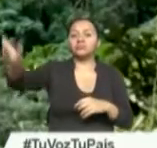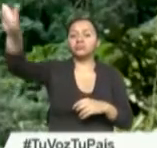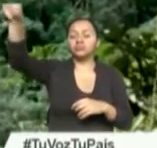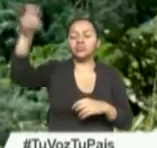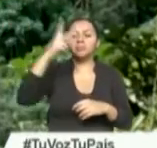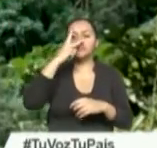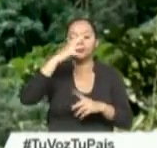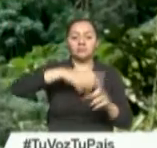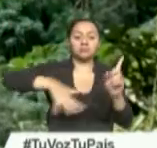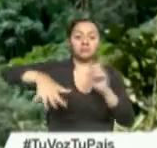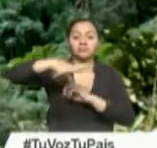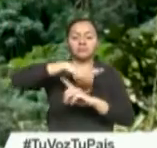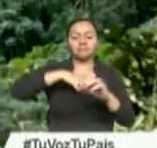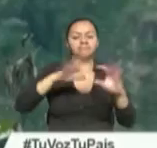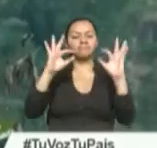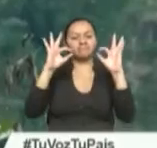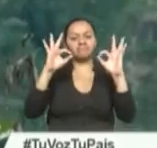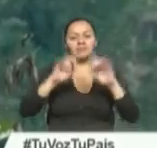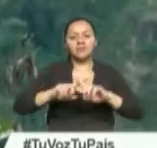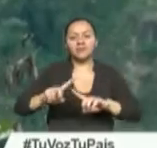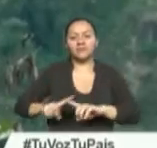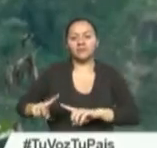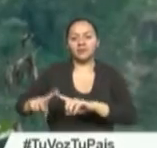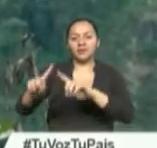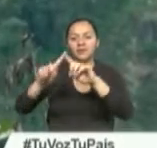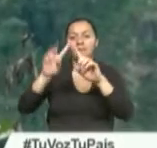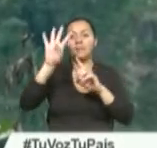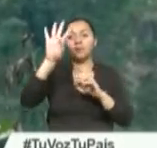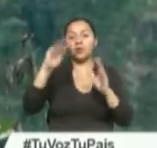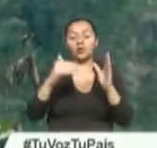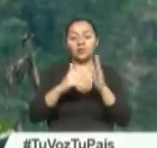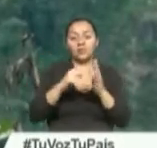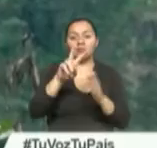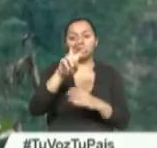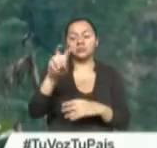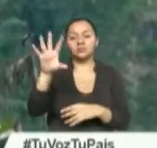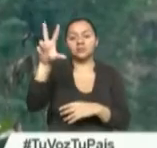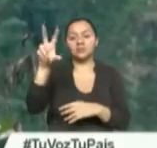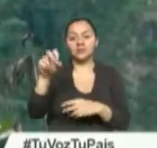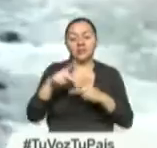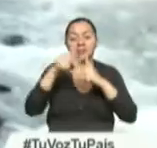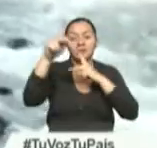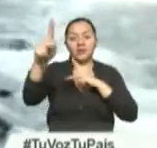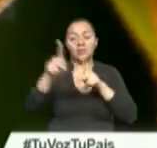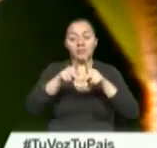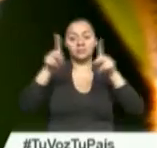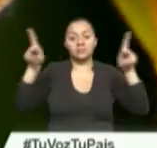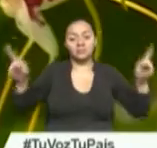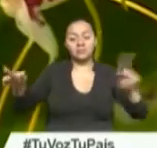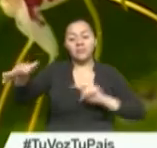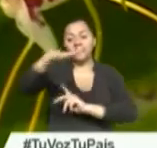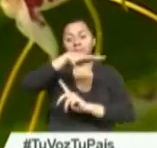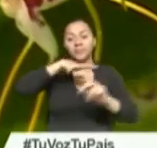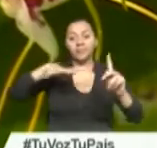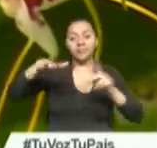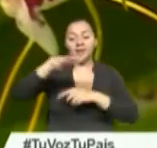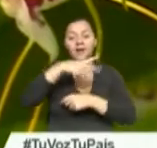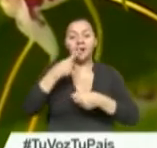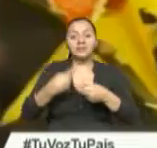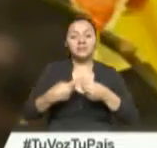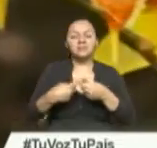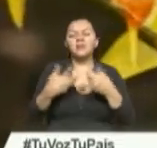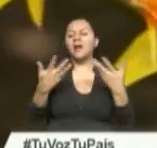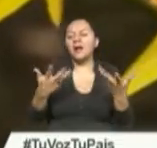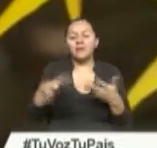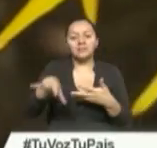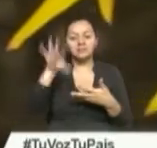un ecosistema muy rico y diverso. En los 4.230 kilómetros cuadrados que ocupa el Distrito Metropolitano de Quito, se